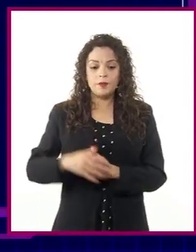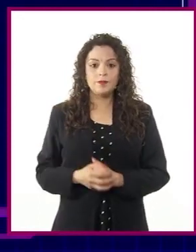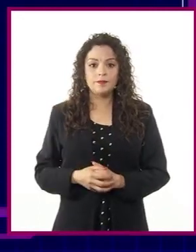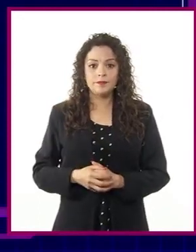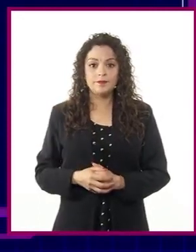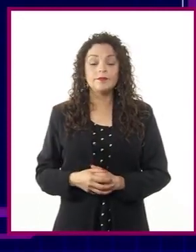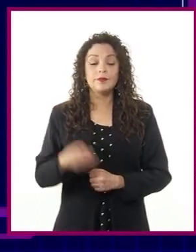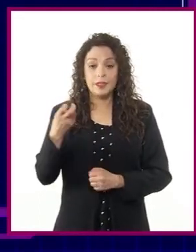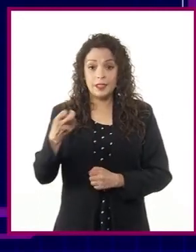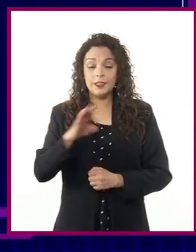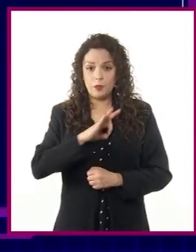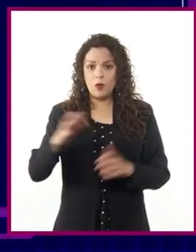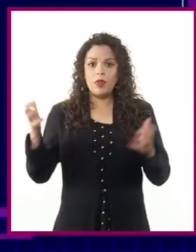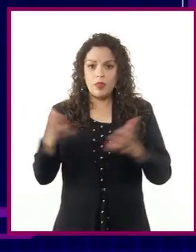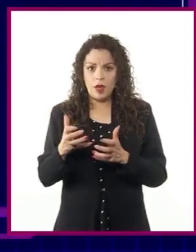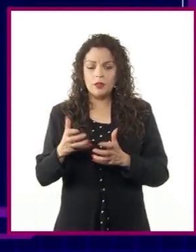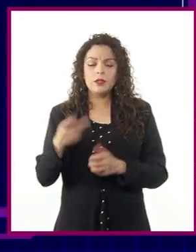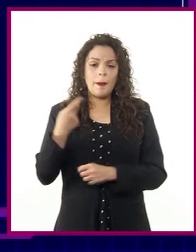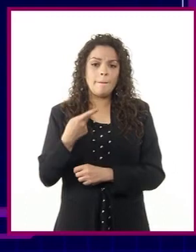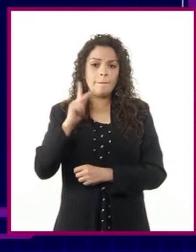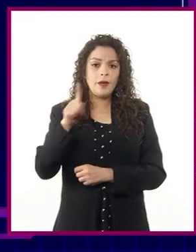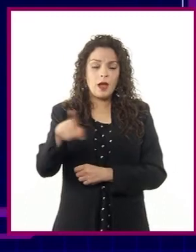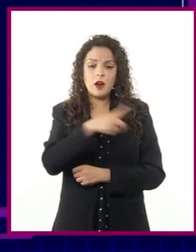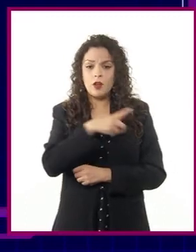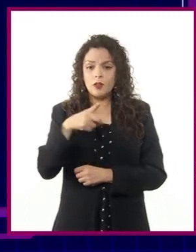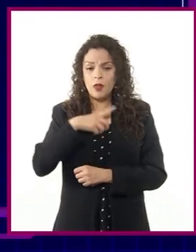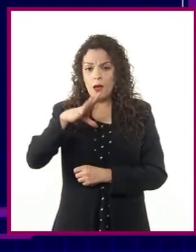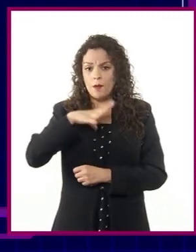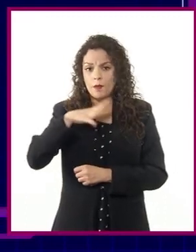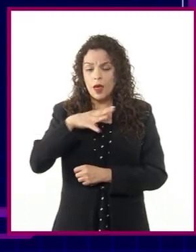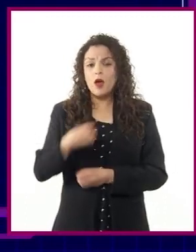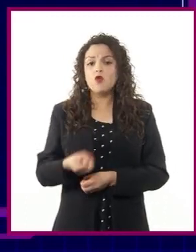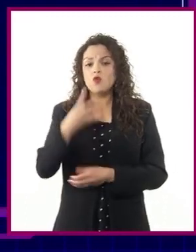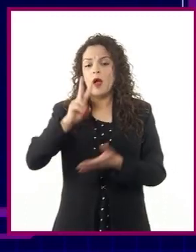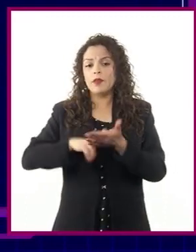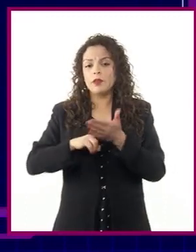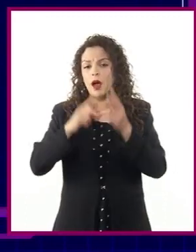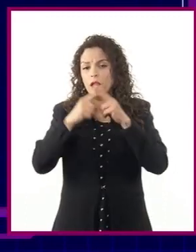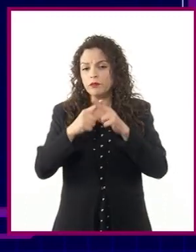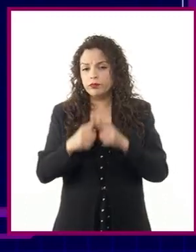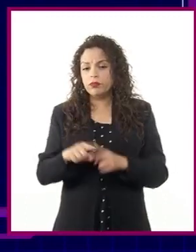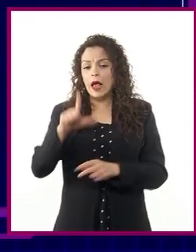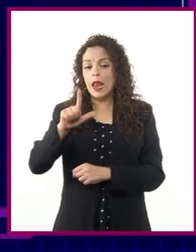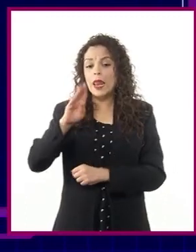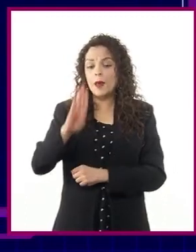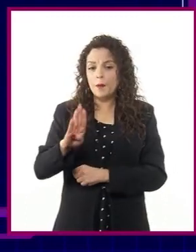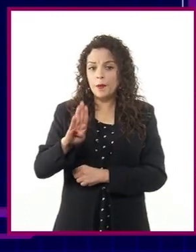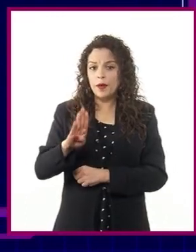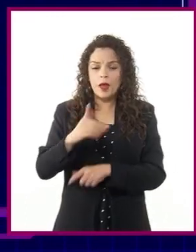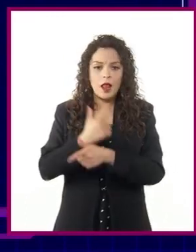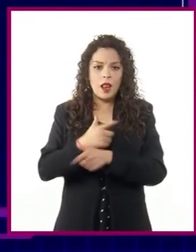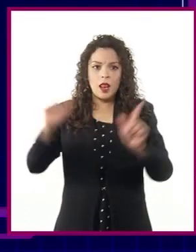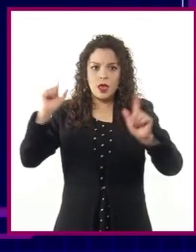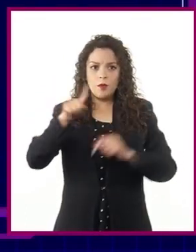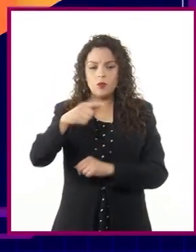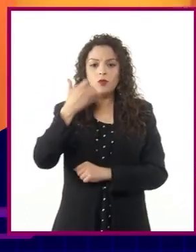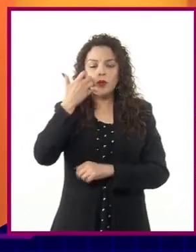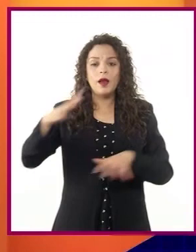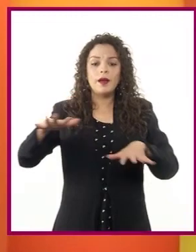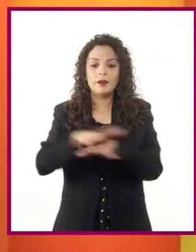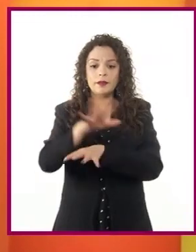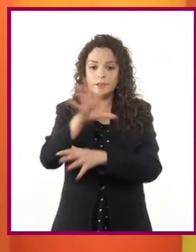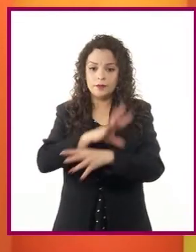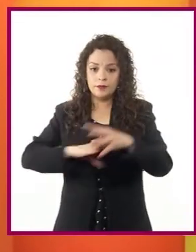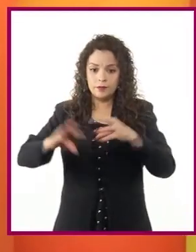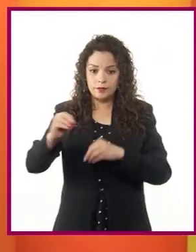se puede realizar siempre y cuando se tenga la equivalencia de la libra en cualquier otra unidad de masa a la que se quiere convertir,